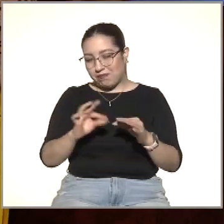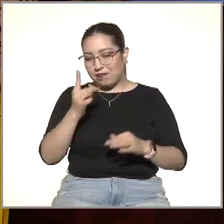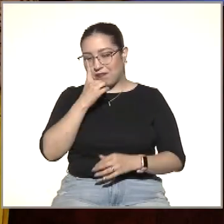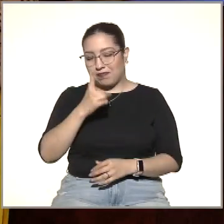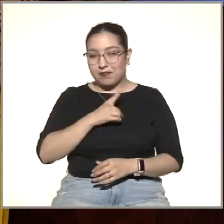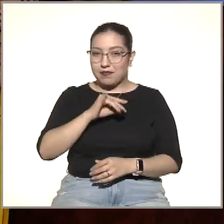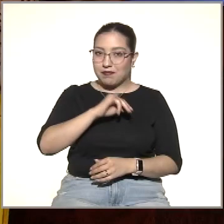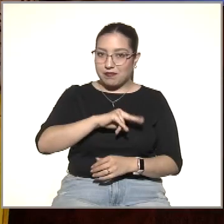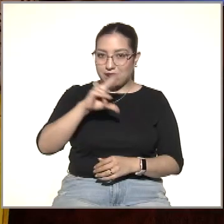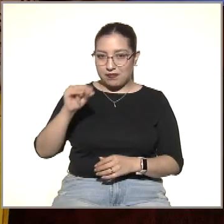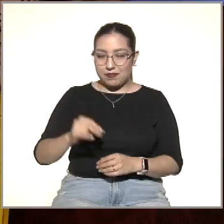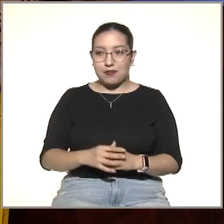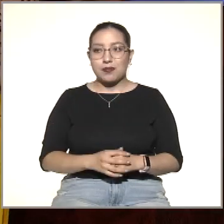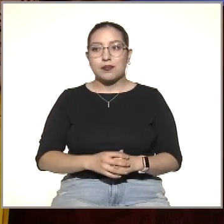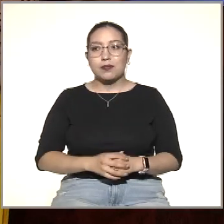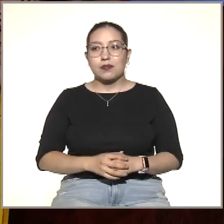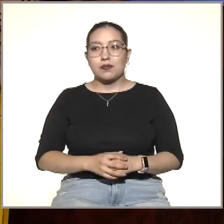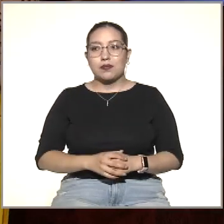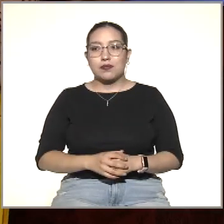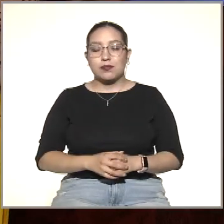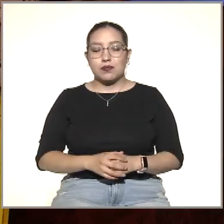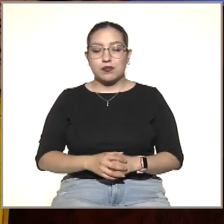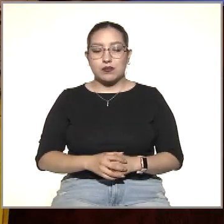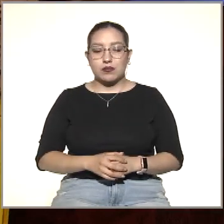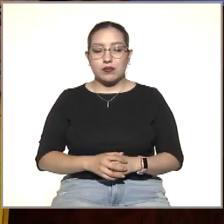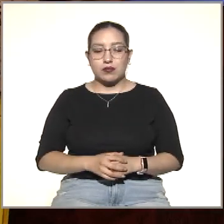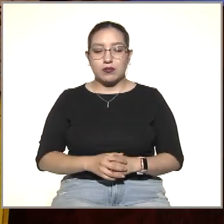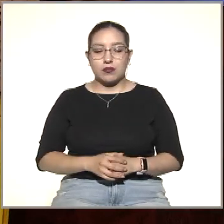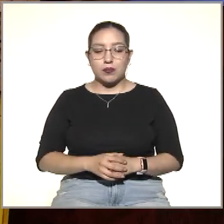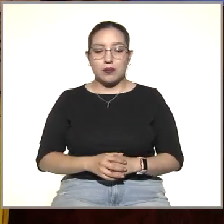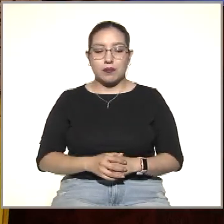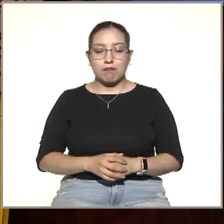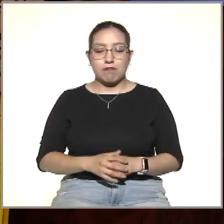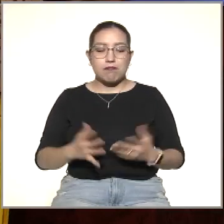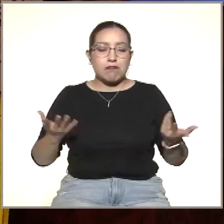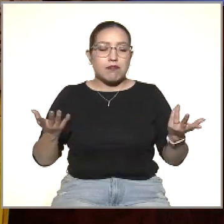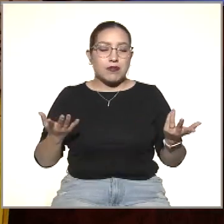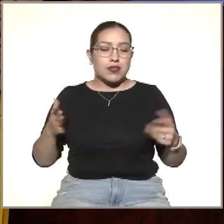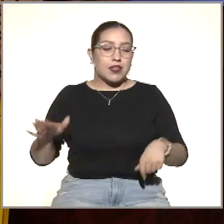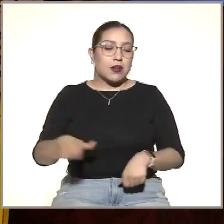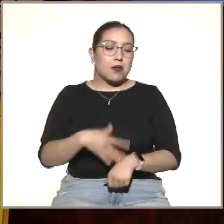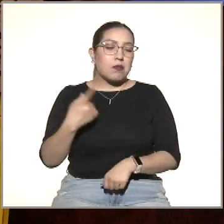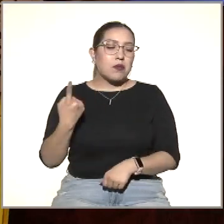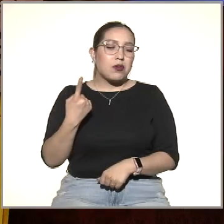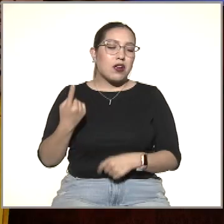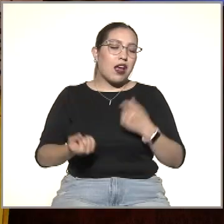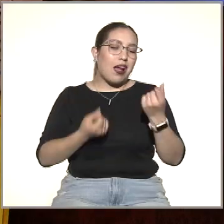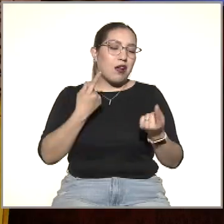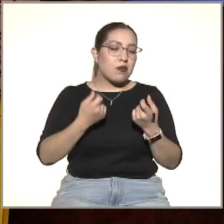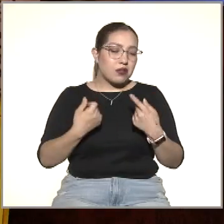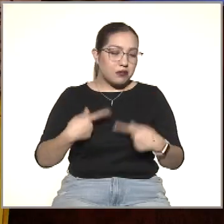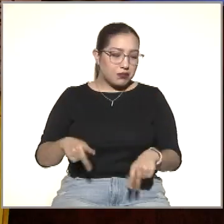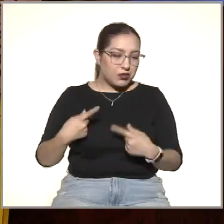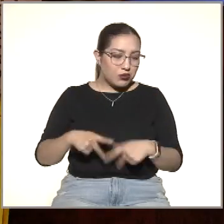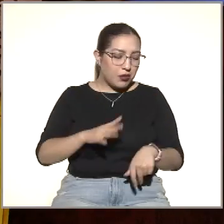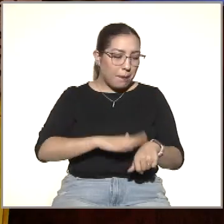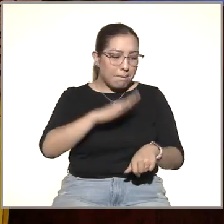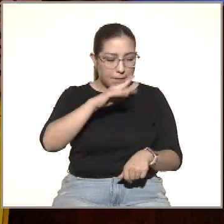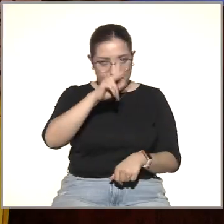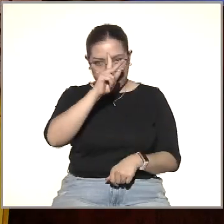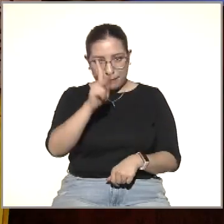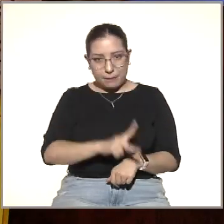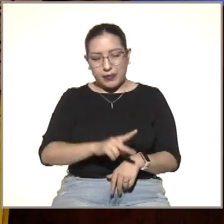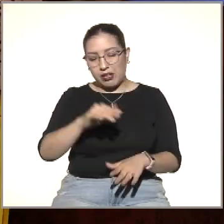no. ¿Qué es lo que provoca que afecte tanto? ¿Por qué algunas personas sí les afecta y otras no?